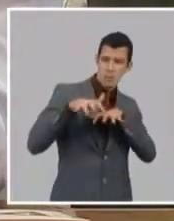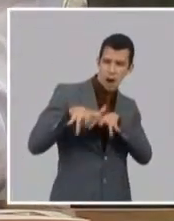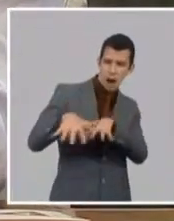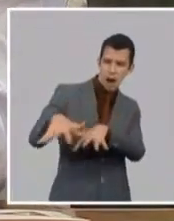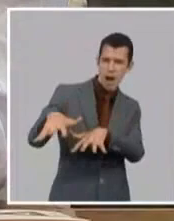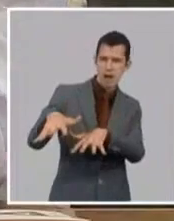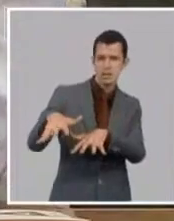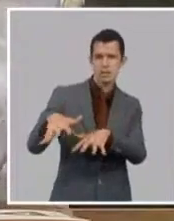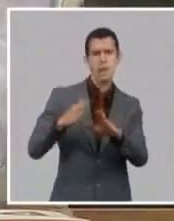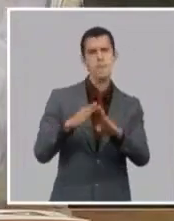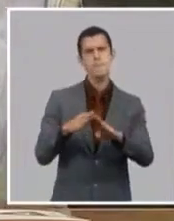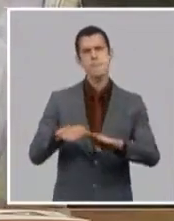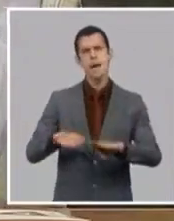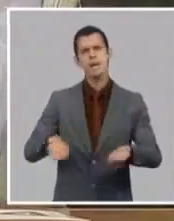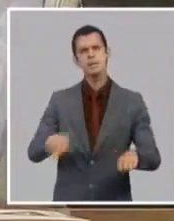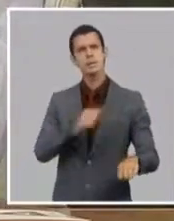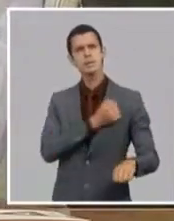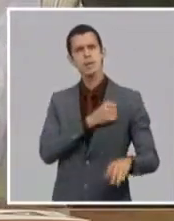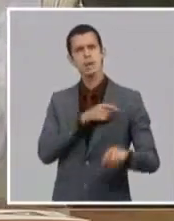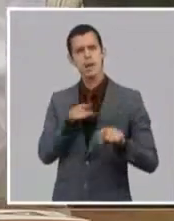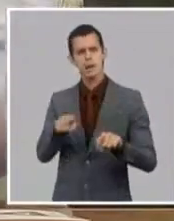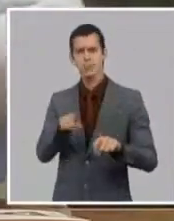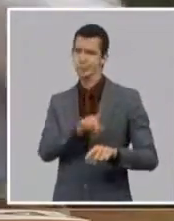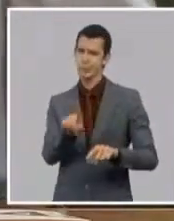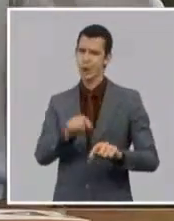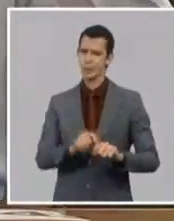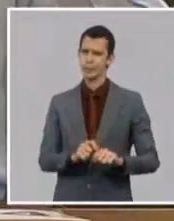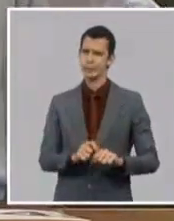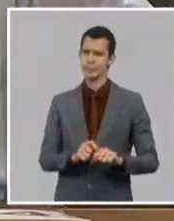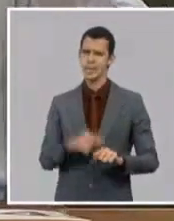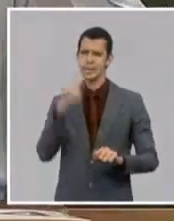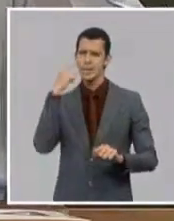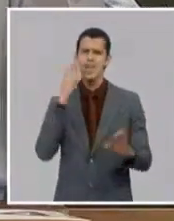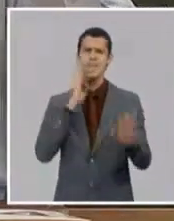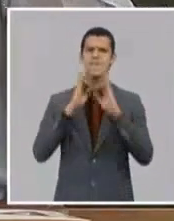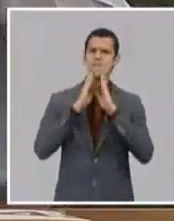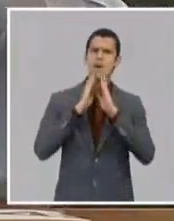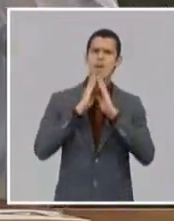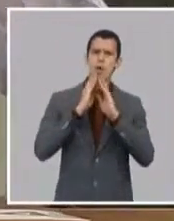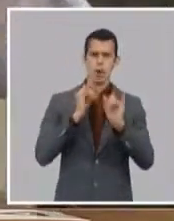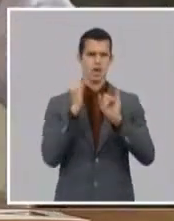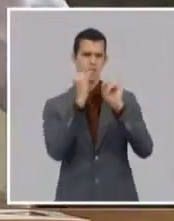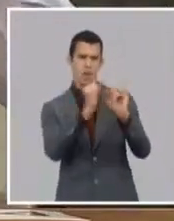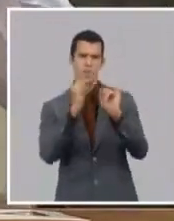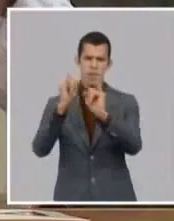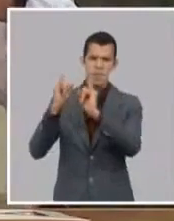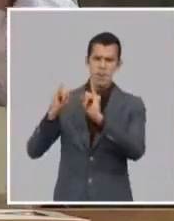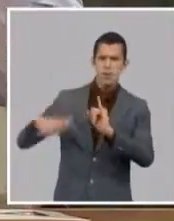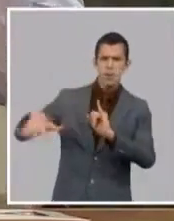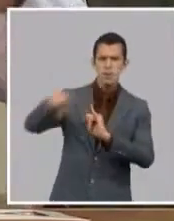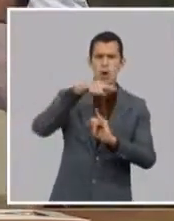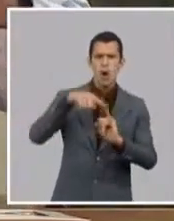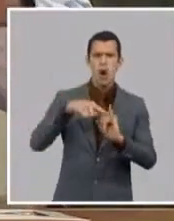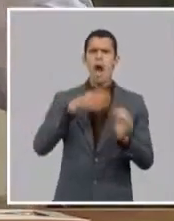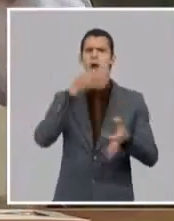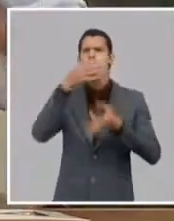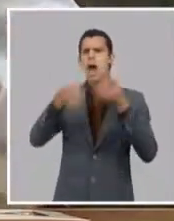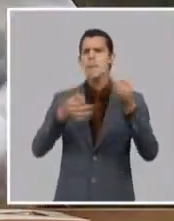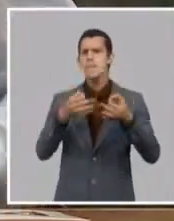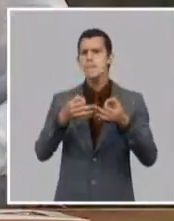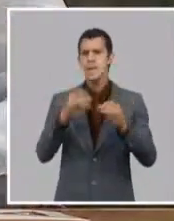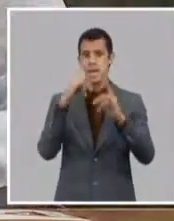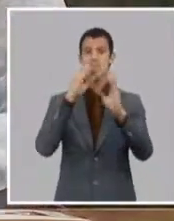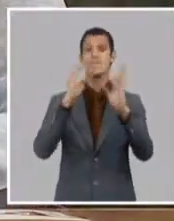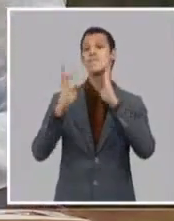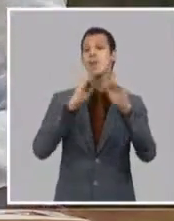violentos. Hoy estaban circulando posts donde decían cómo construir artefactos o armas para